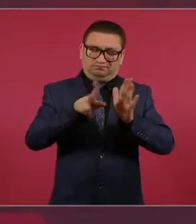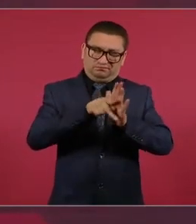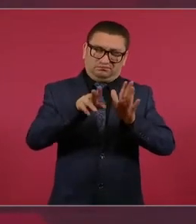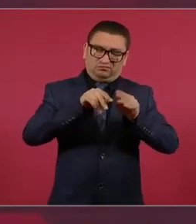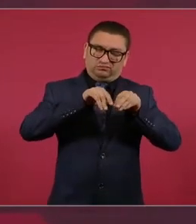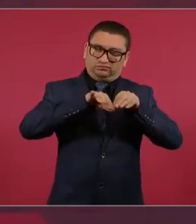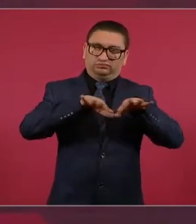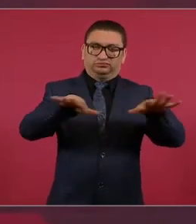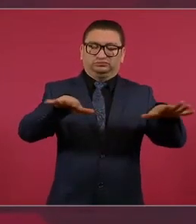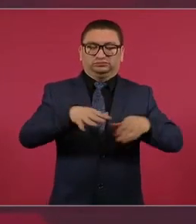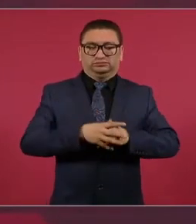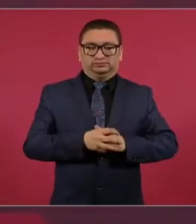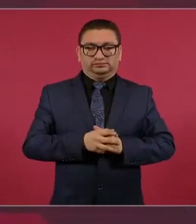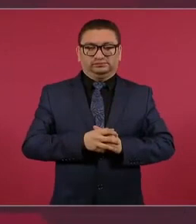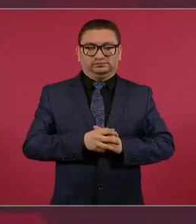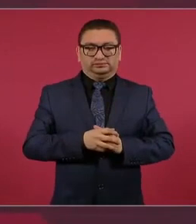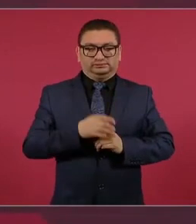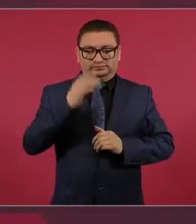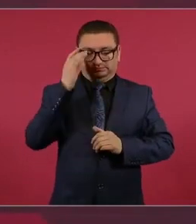todos